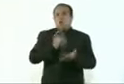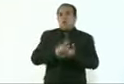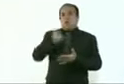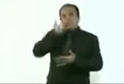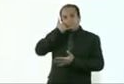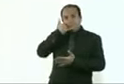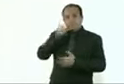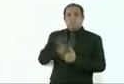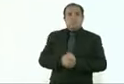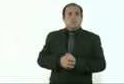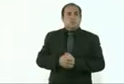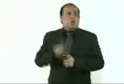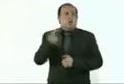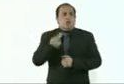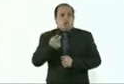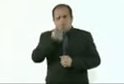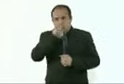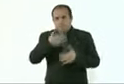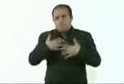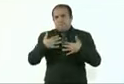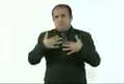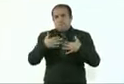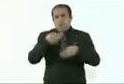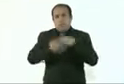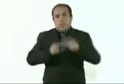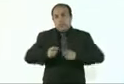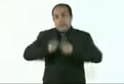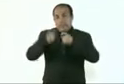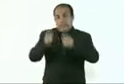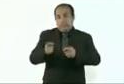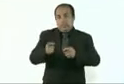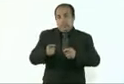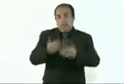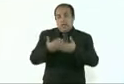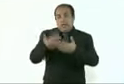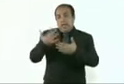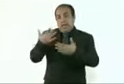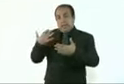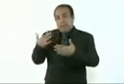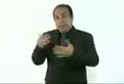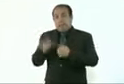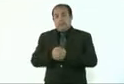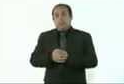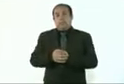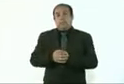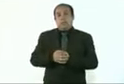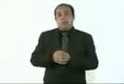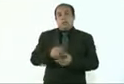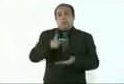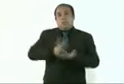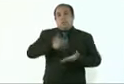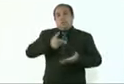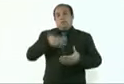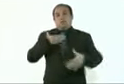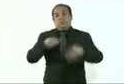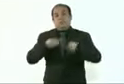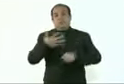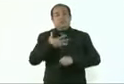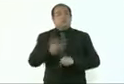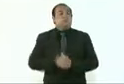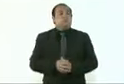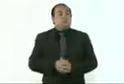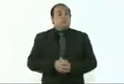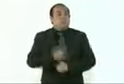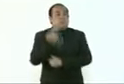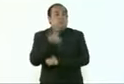no tienen oxígeno y todo lo que se dio en el momento más álgido de la pandemia. Y si es